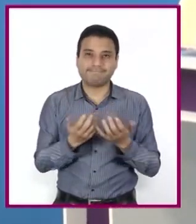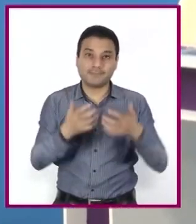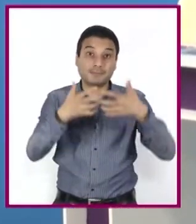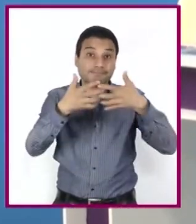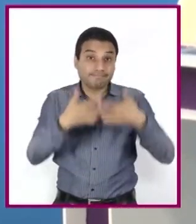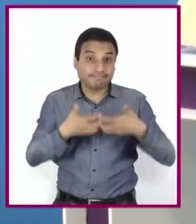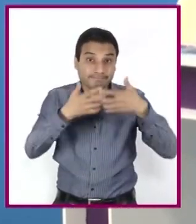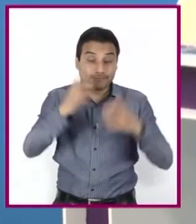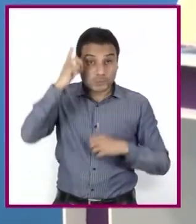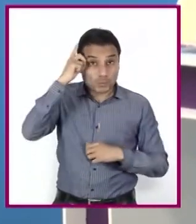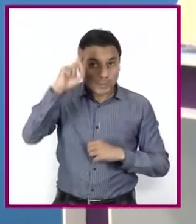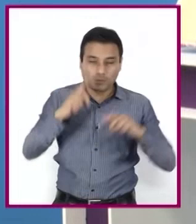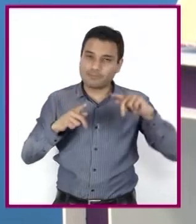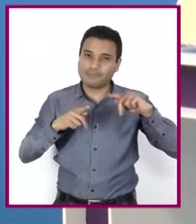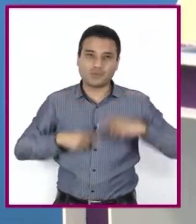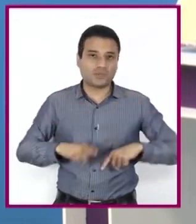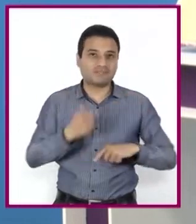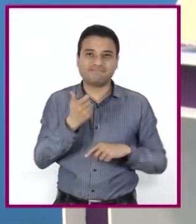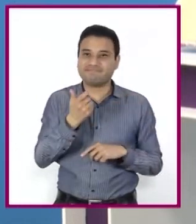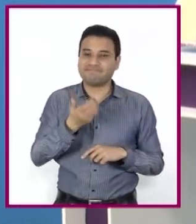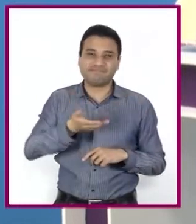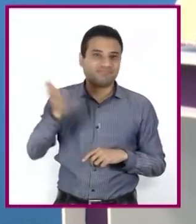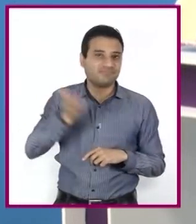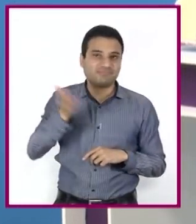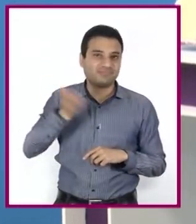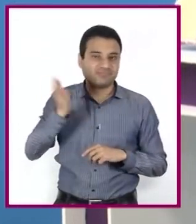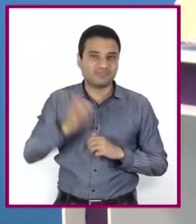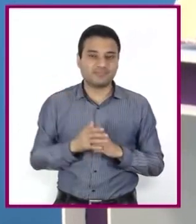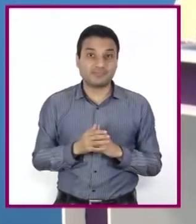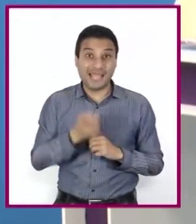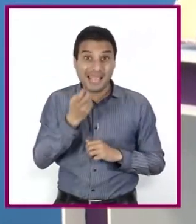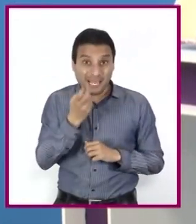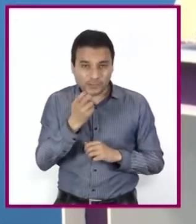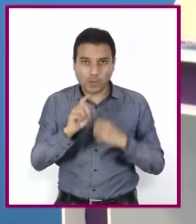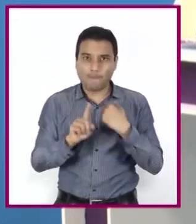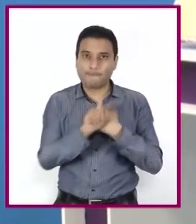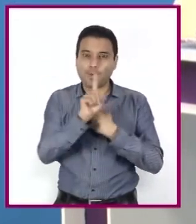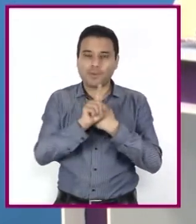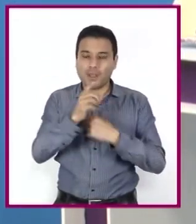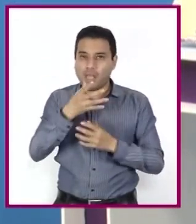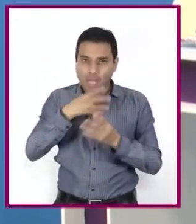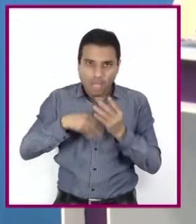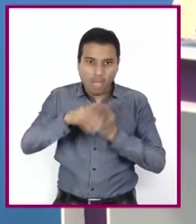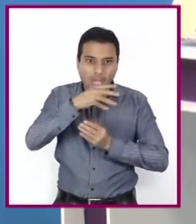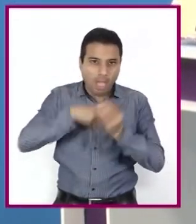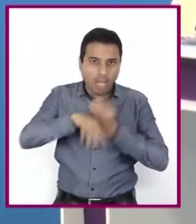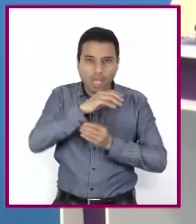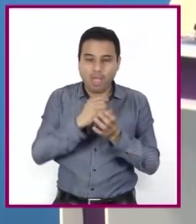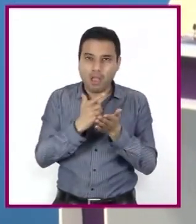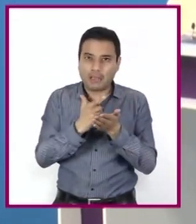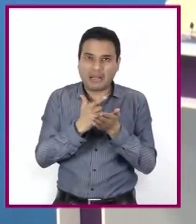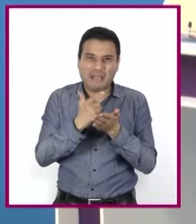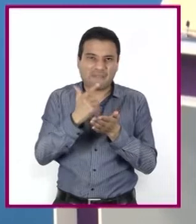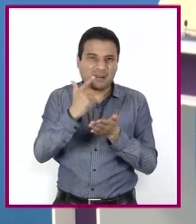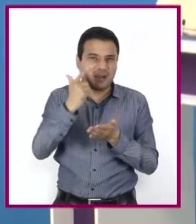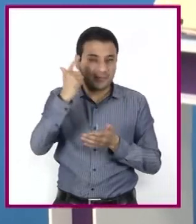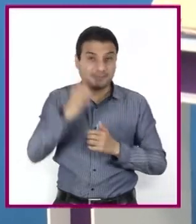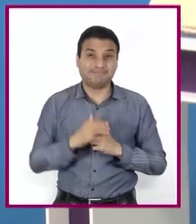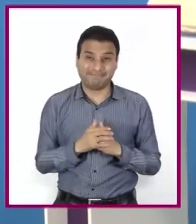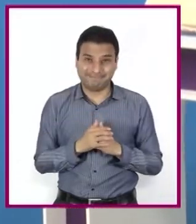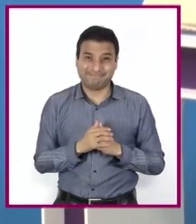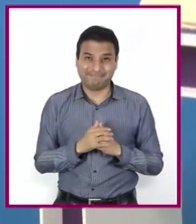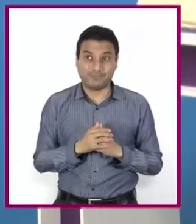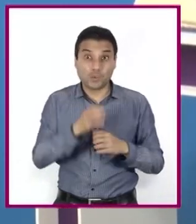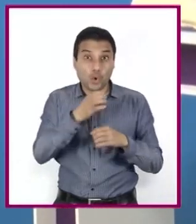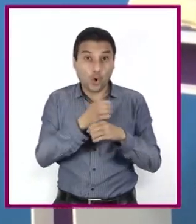empleos. Todos esos factores crearon una espiral de problemas cada vez más graves, con un exceso de productos en